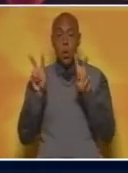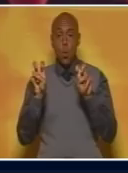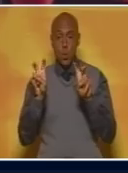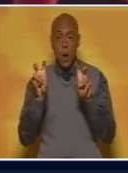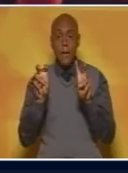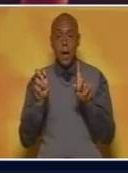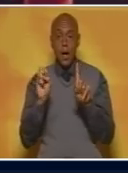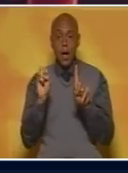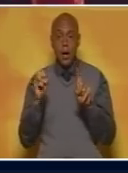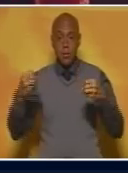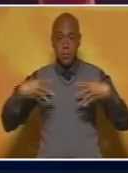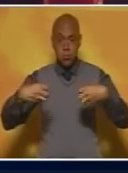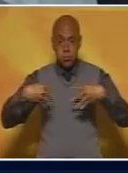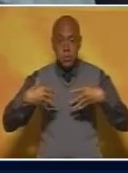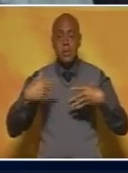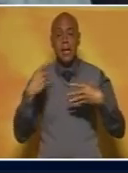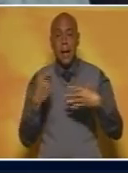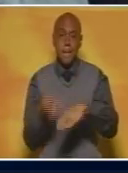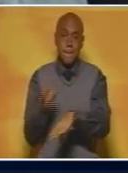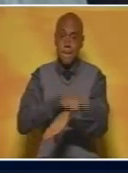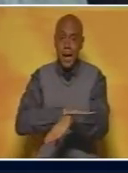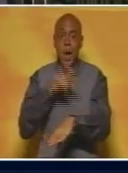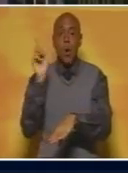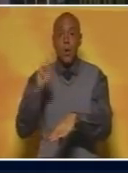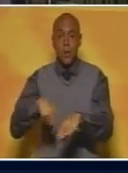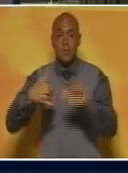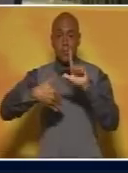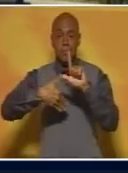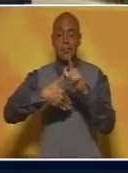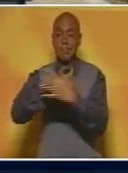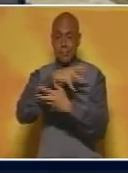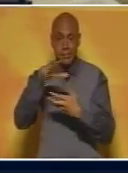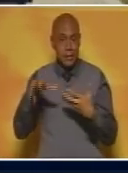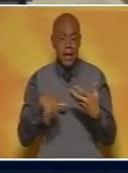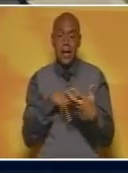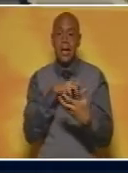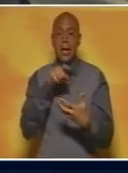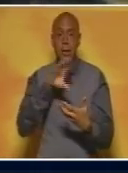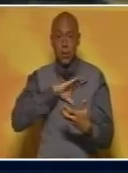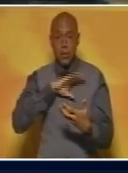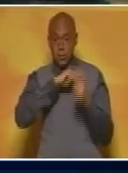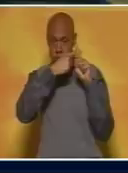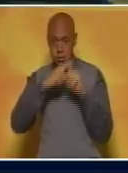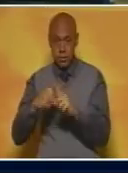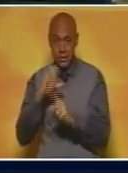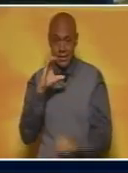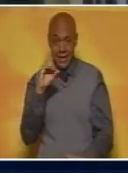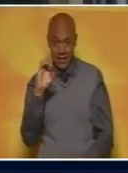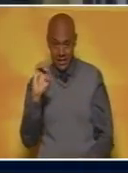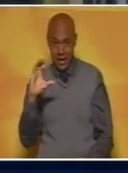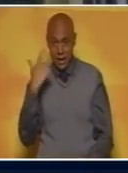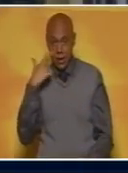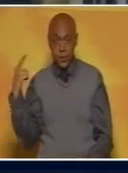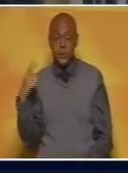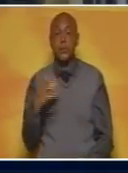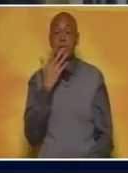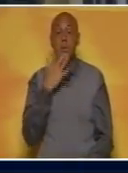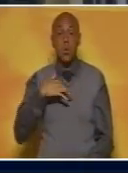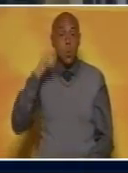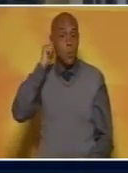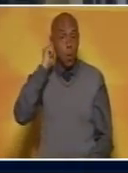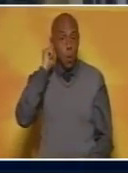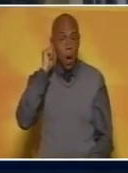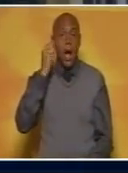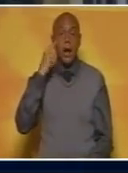mujeres hispanas es 4 veces mayor a otros grupos demográficos, según el Centro para el Control y la Prevención de Enfermedades. Como mujeres, como